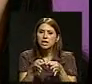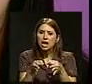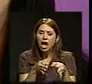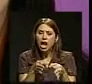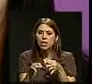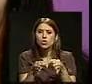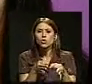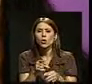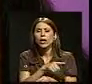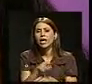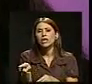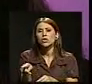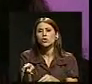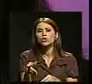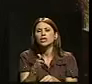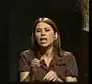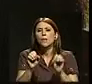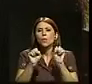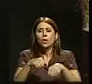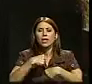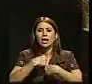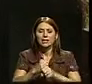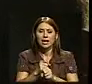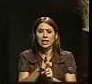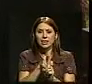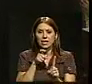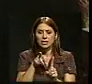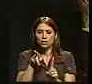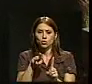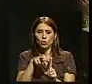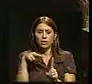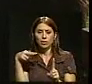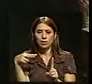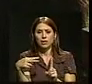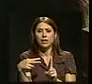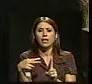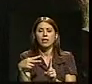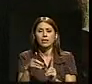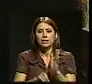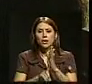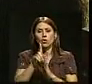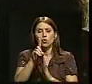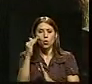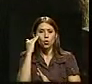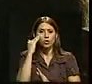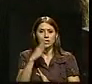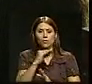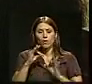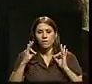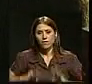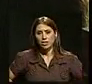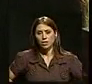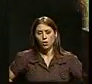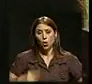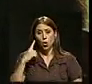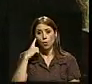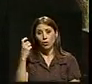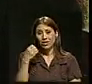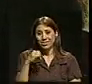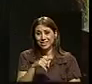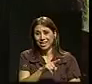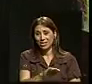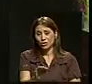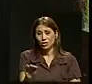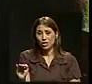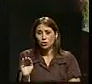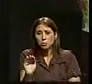hacer ellos desde su punto de desarrollo, tanto cognitivo como físico, ¿verdad? Porque si son niños muy pequeños hay tareas